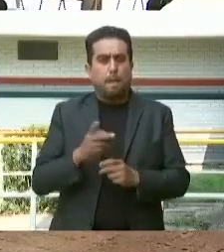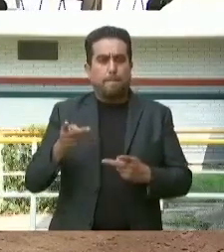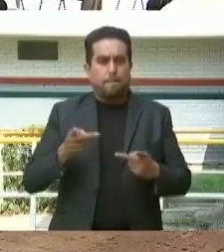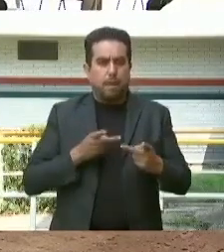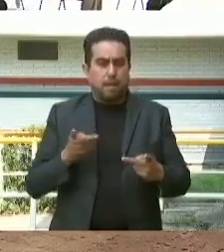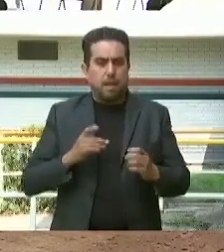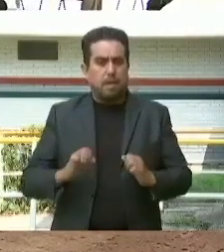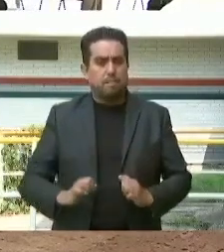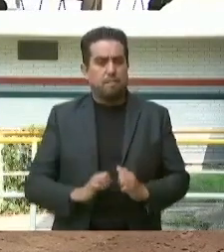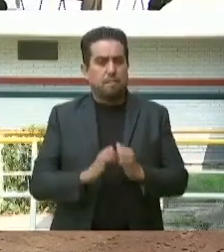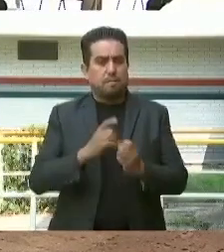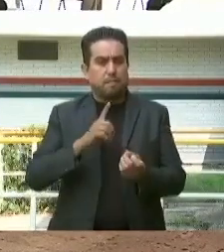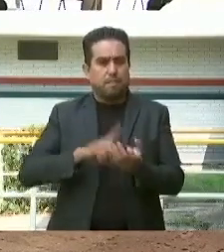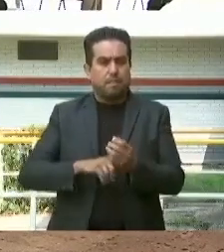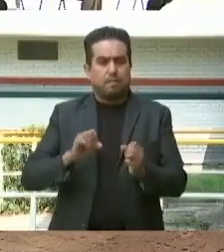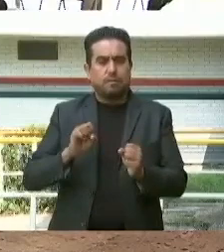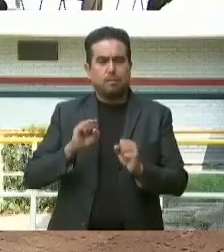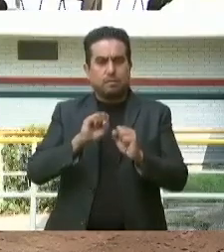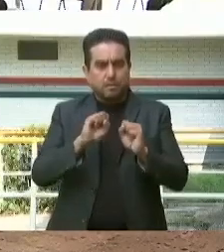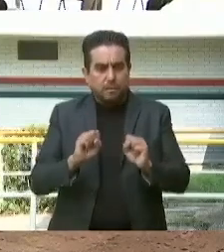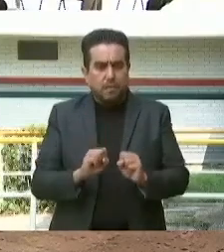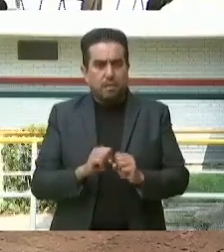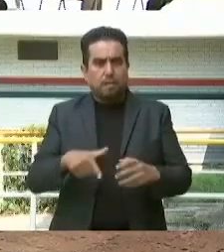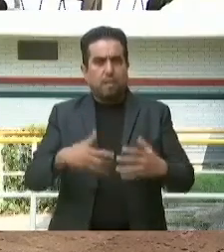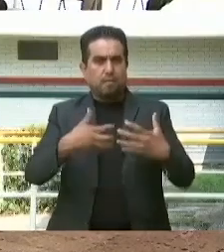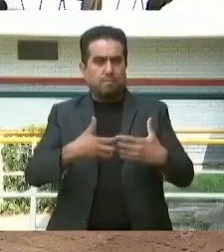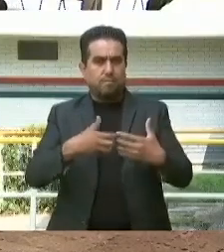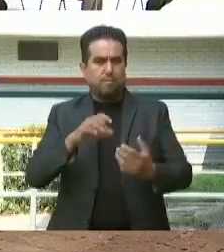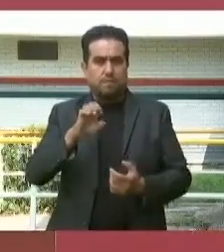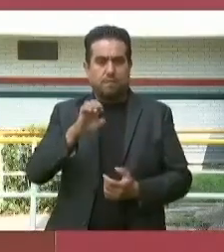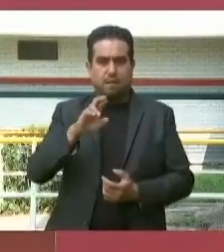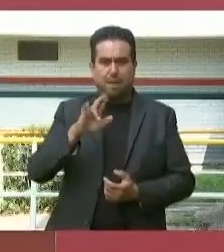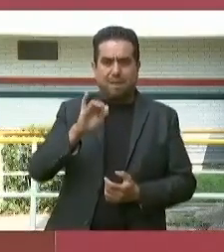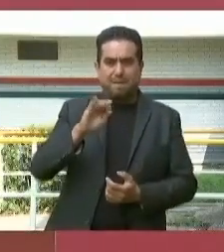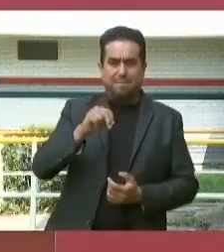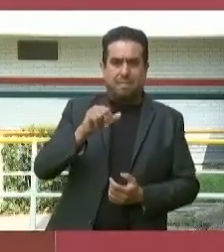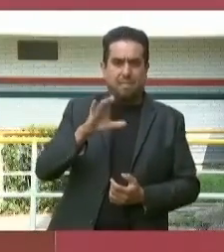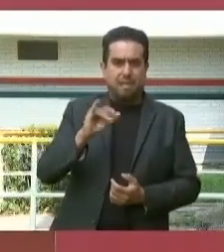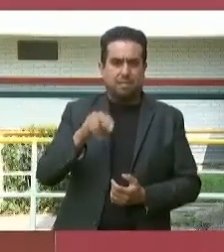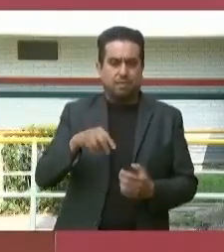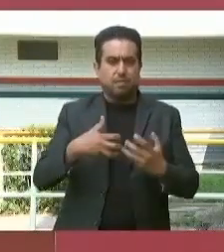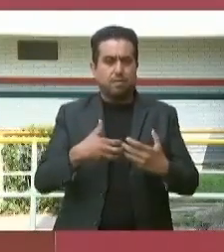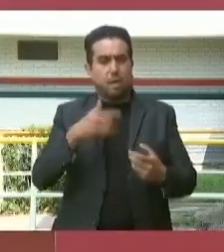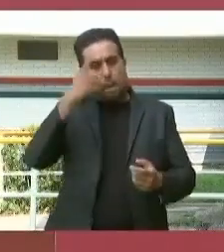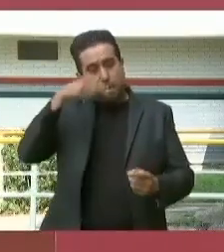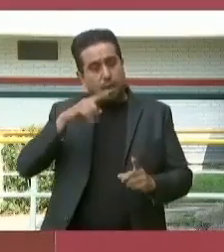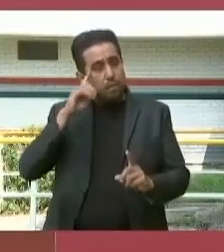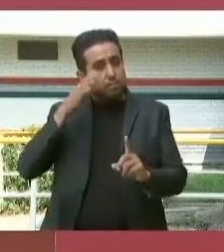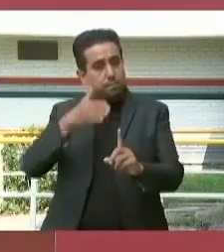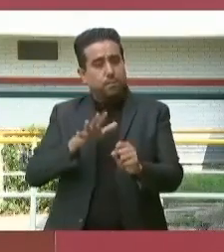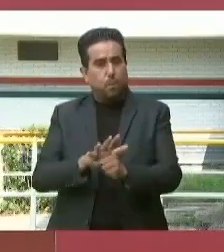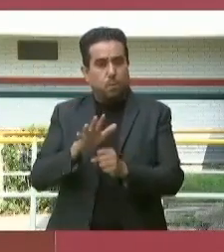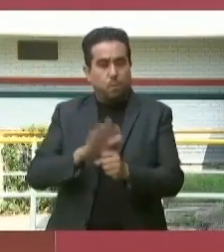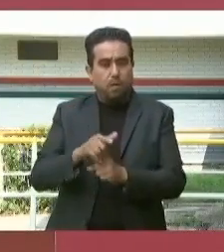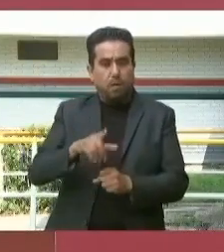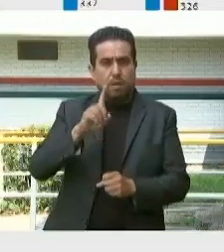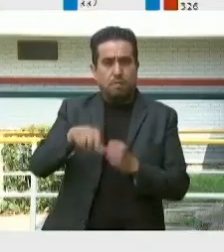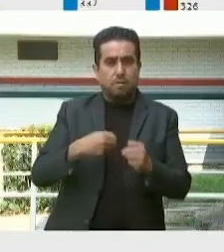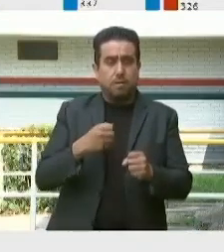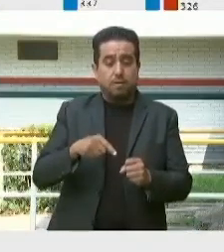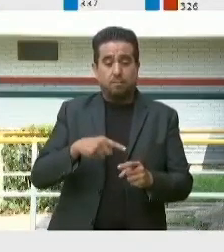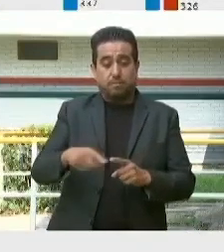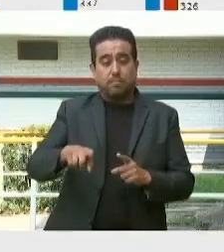nacional de refinación así es como le presentamos presidente cuál iba a ser la proyección para cerrar el año